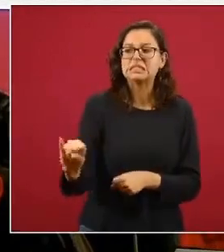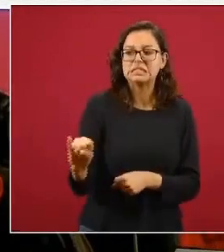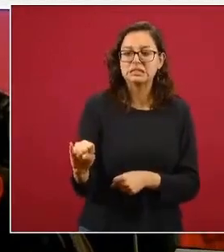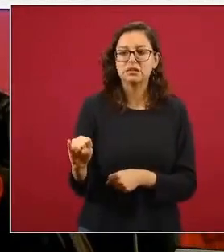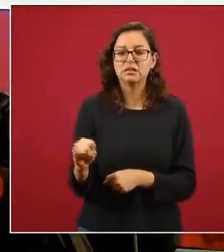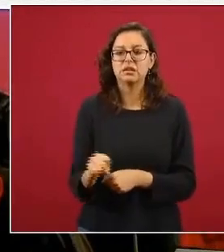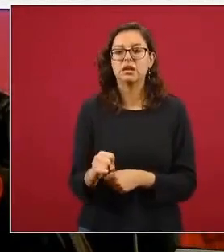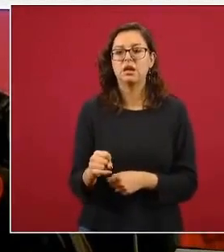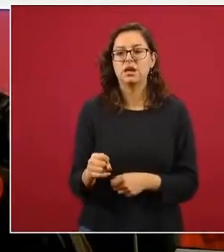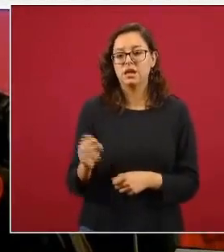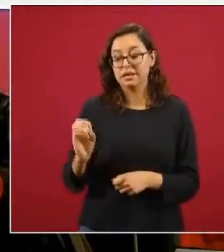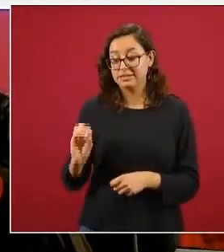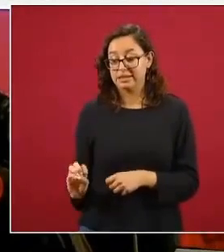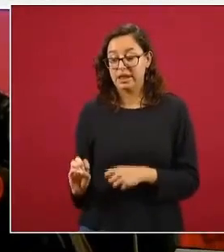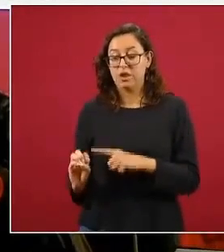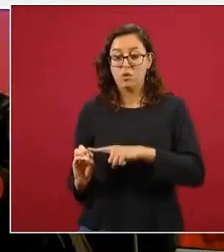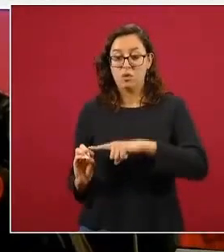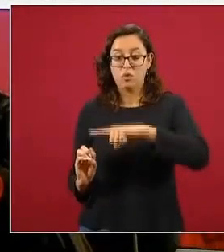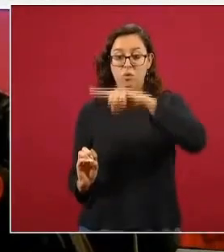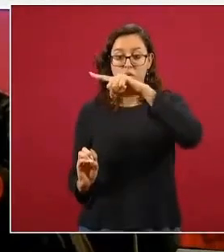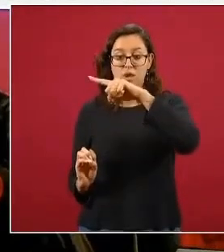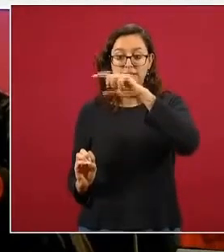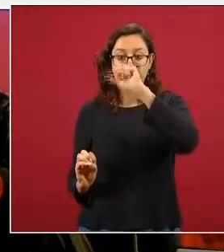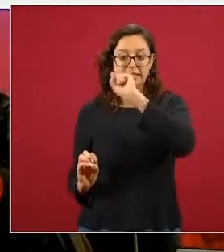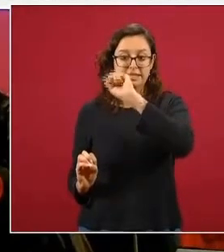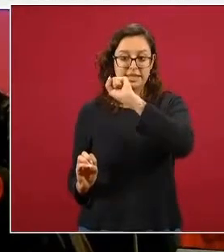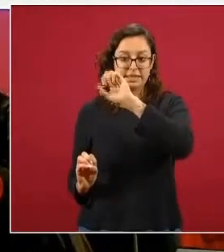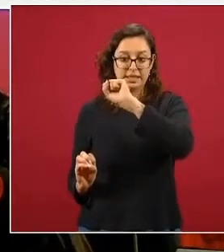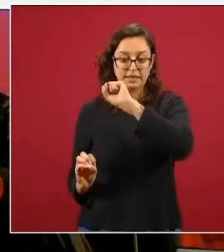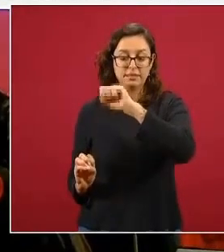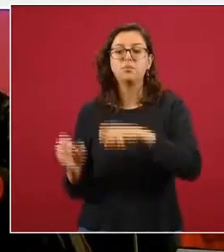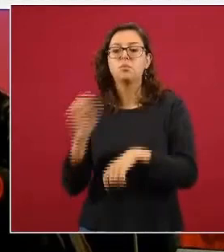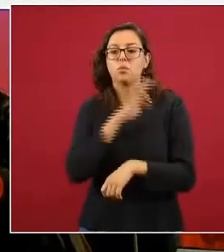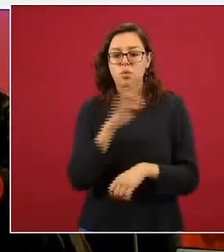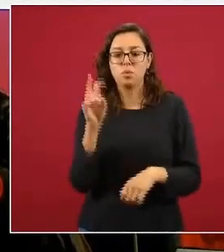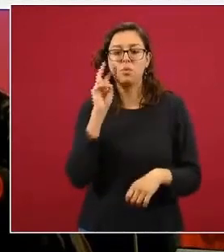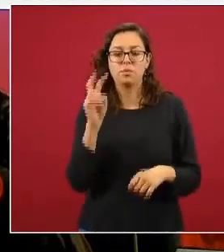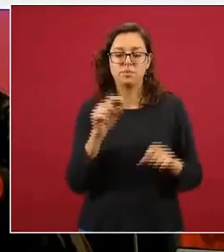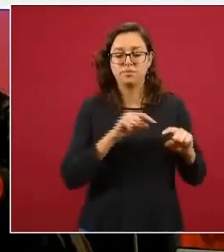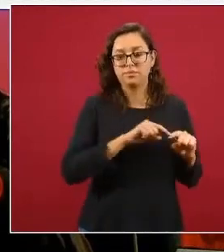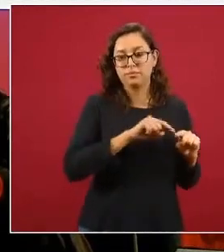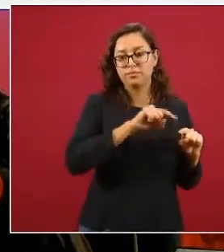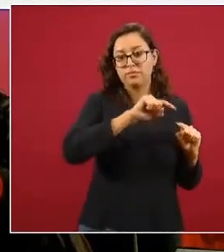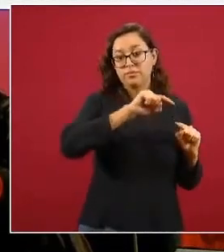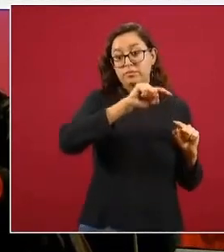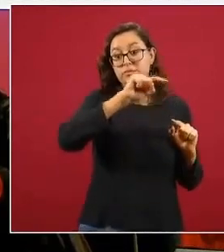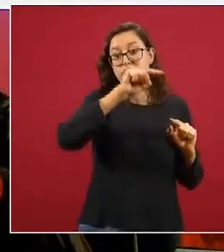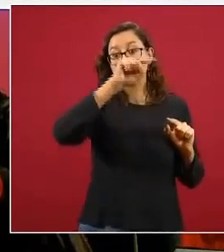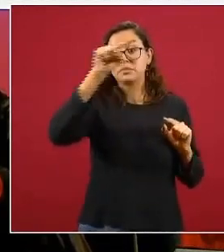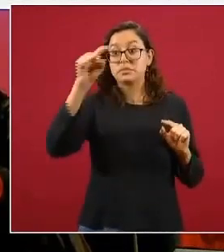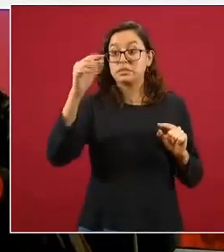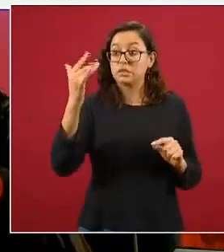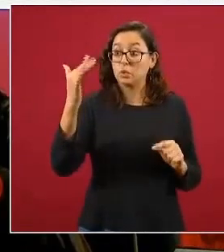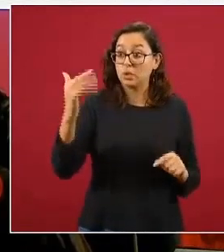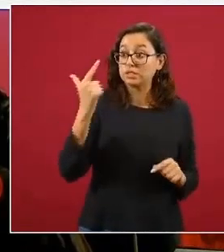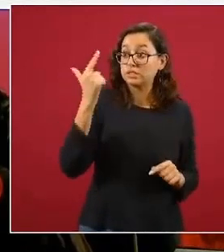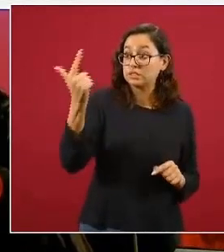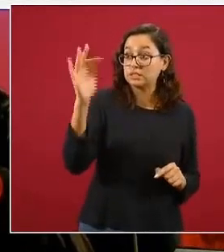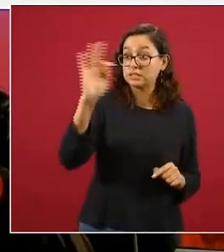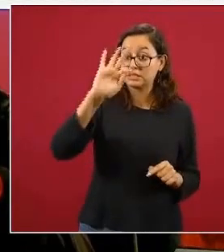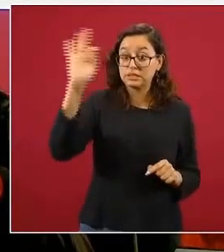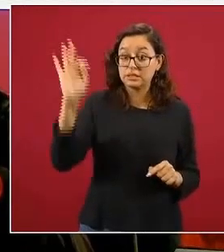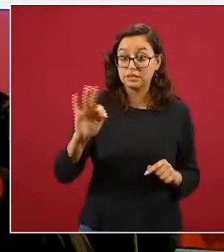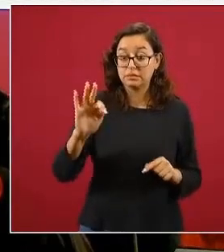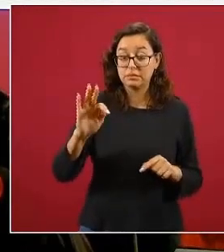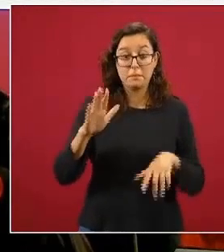está, la gráfica está limitada en 60 y podemos verlo. Como podemos ver, llegamos a 57% de